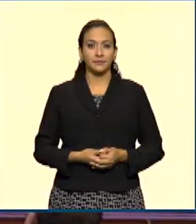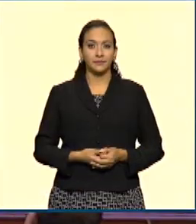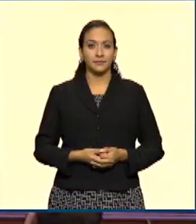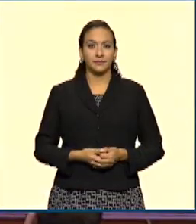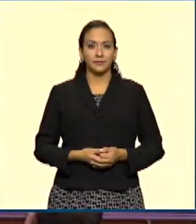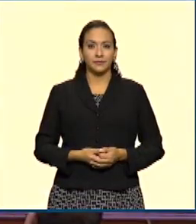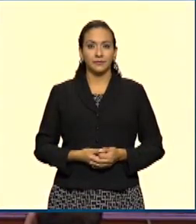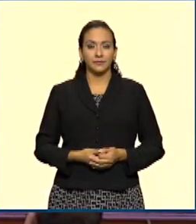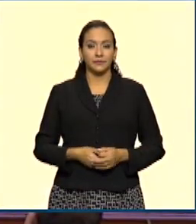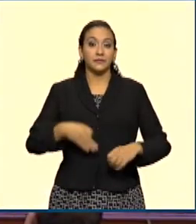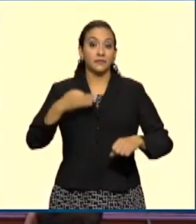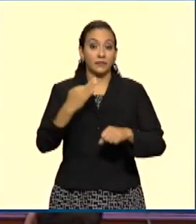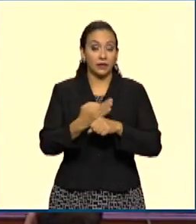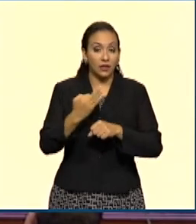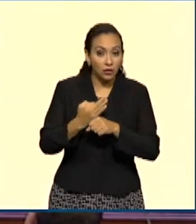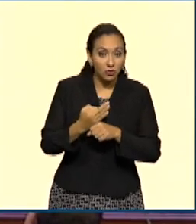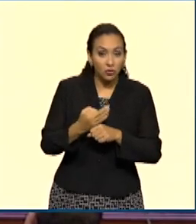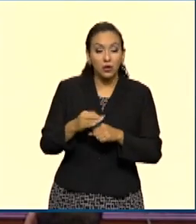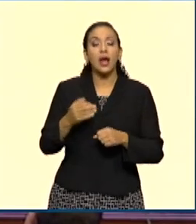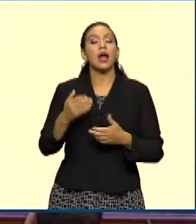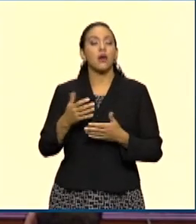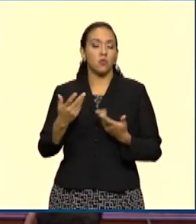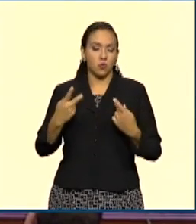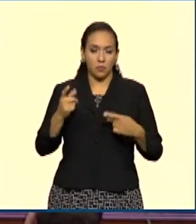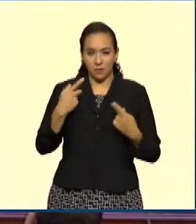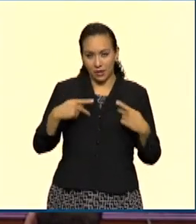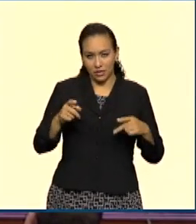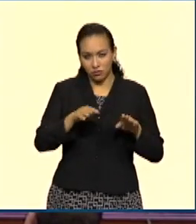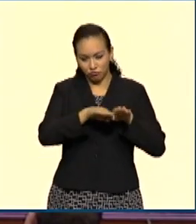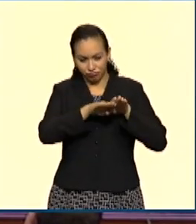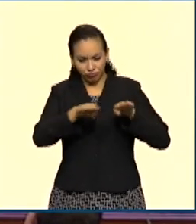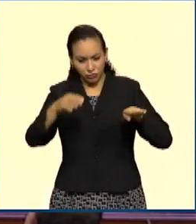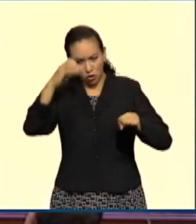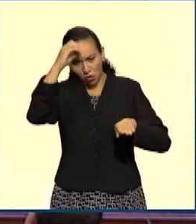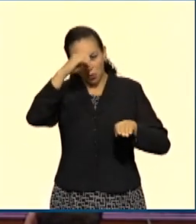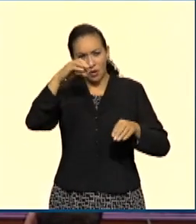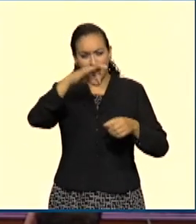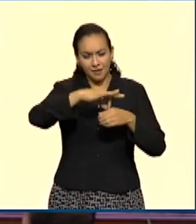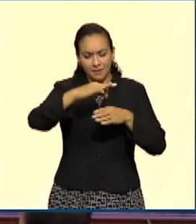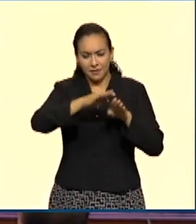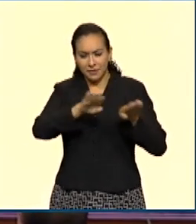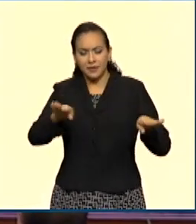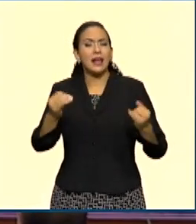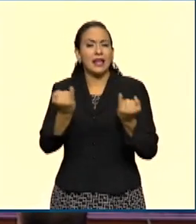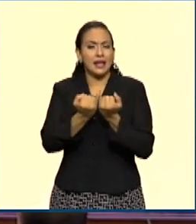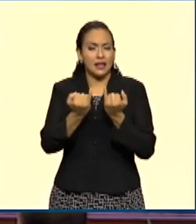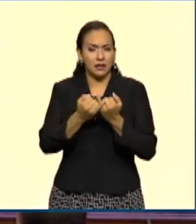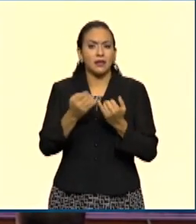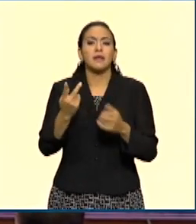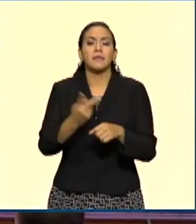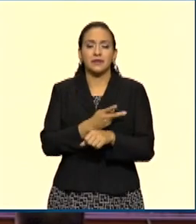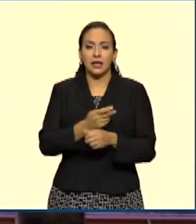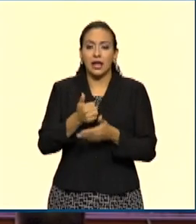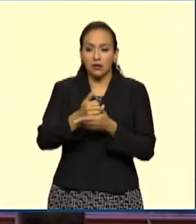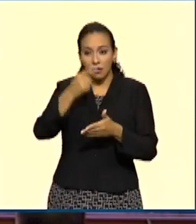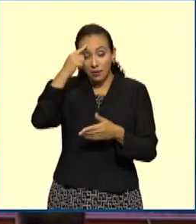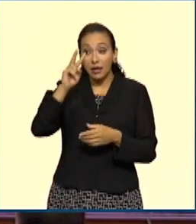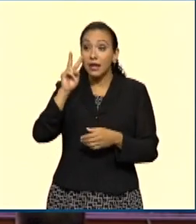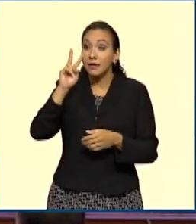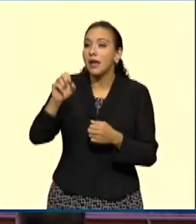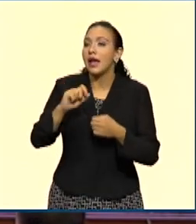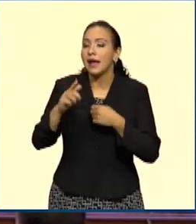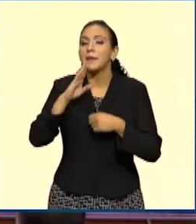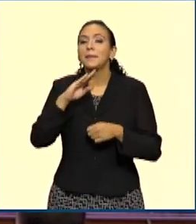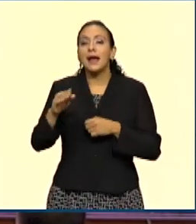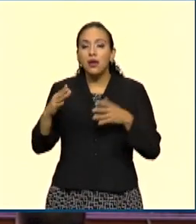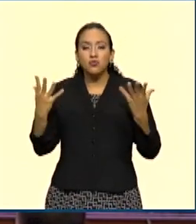El pluralismo político y el ejercicio democrático nos obliga a revertir tendencias. Es imperativo